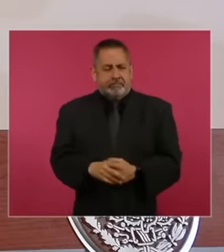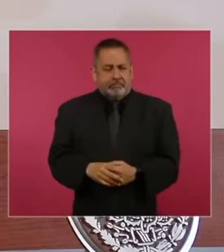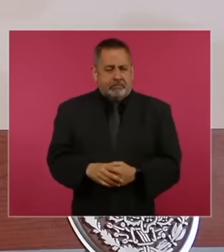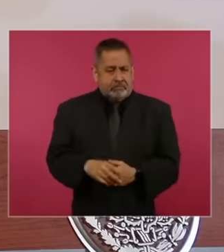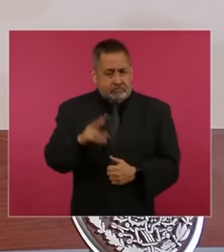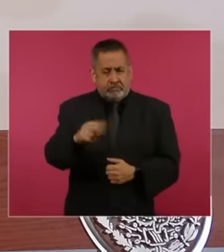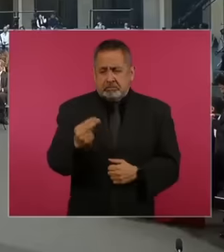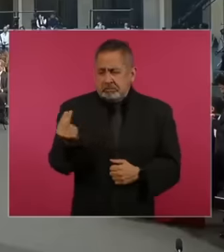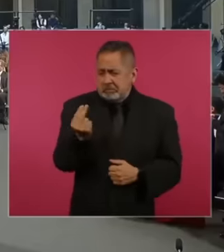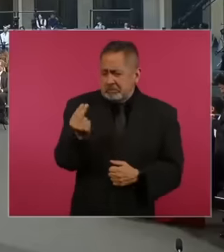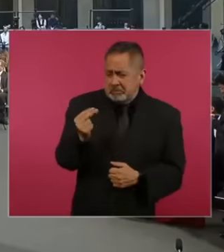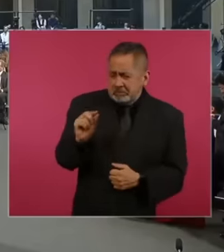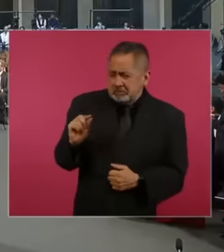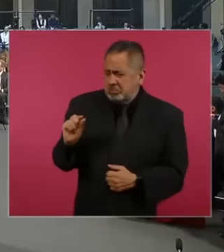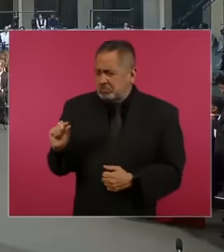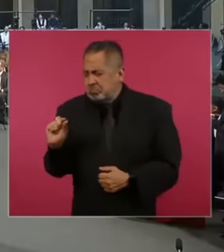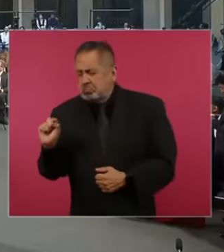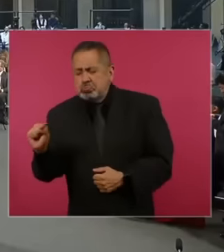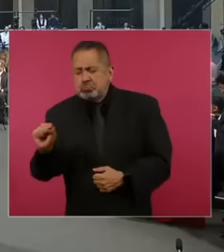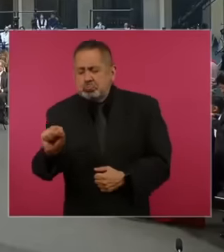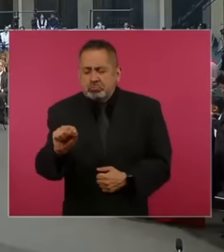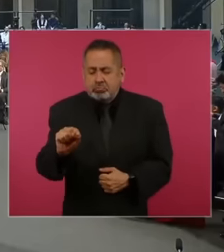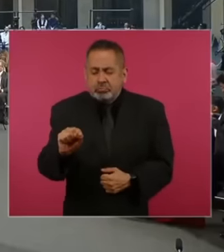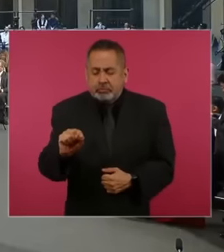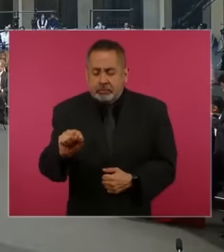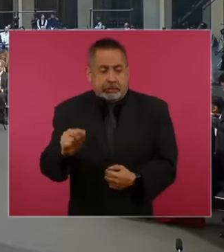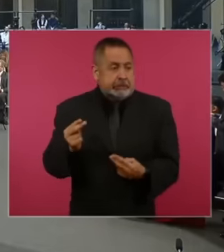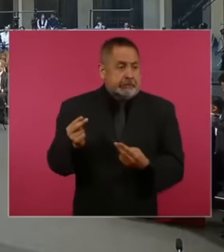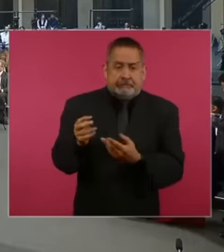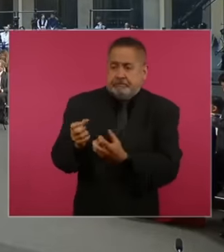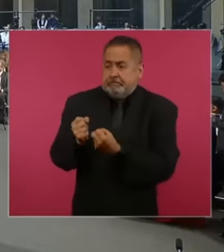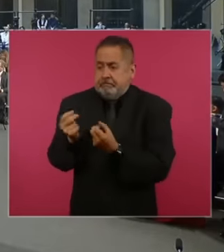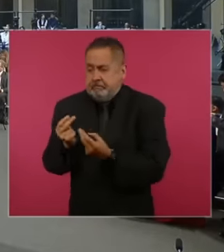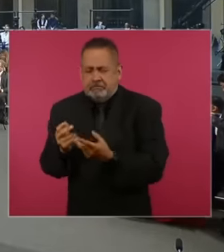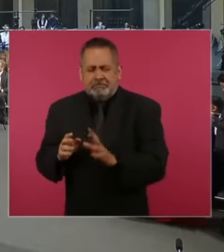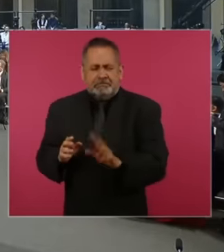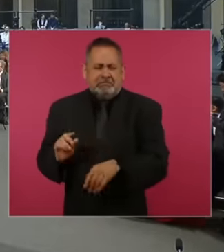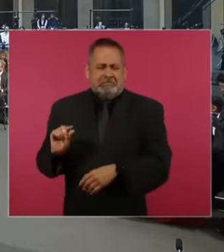Necesito poco y lo poco que necesito, lo necesito poco.